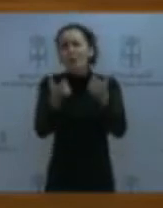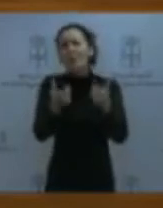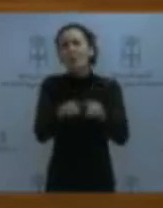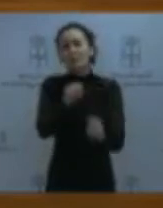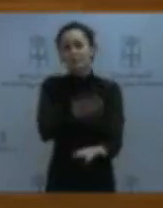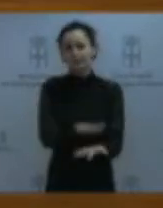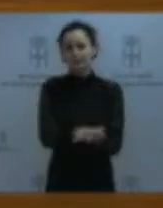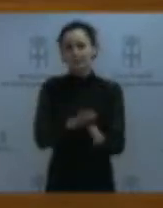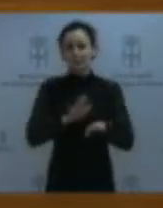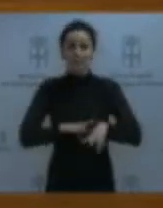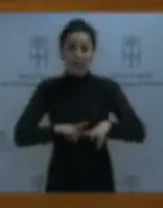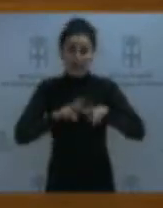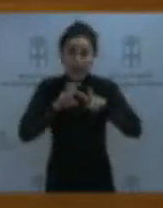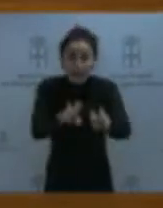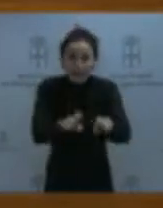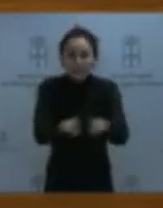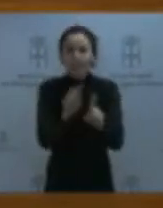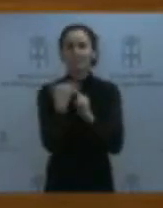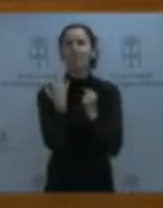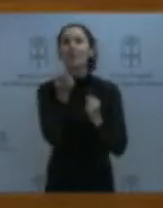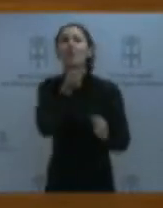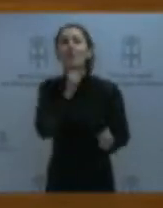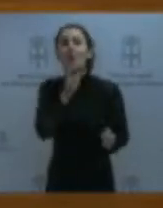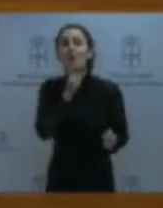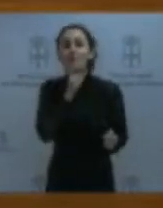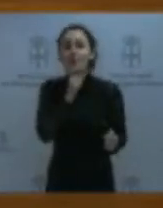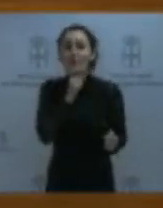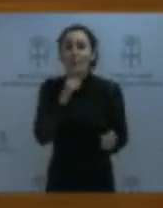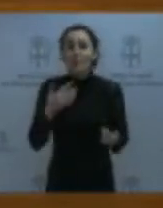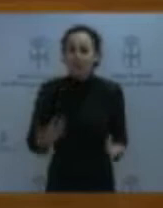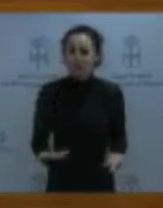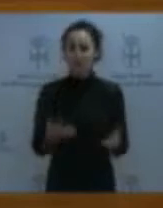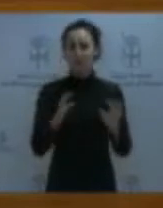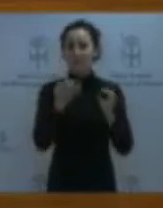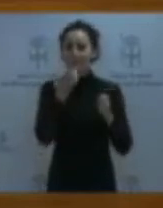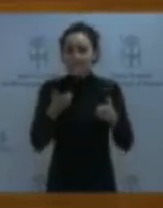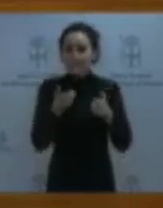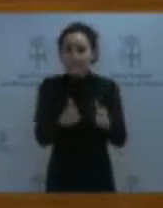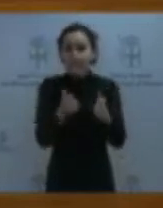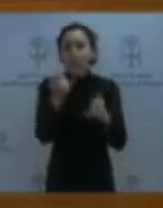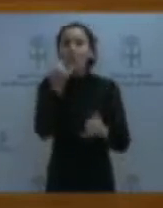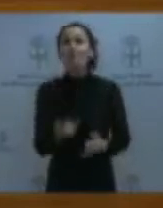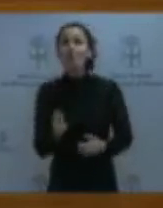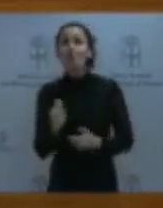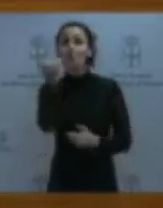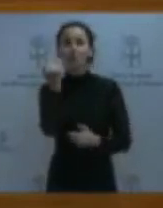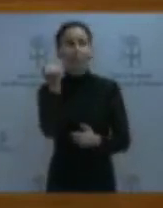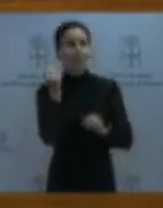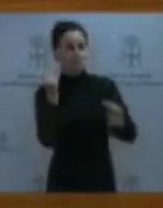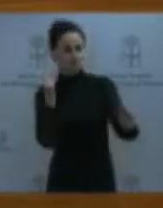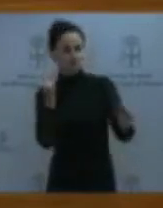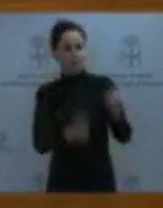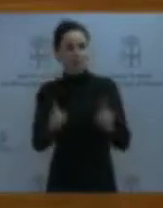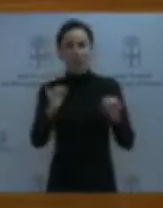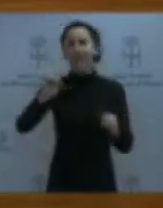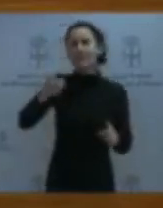para analizar cómo eran las circunstancias en aquel momento. Pero si usted me dice que el sector eléctrico no hay problema, que más da que lo que plantea Iberdrola o que plantea no sé